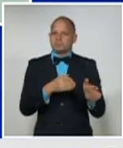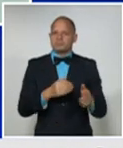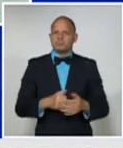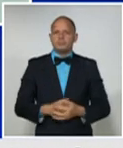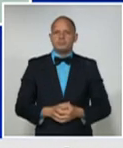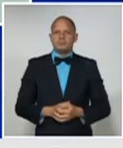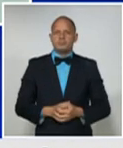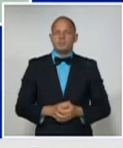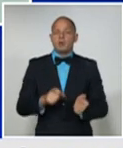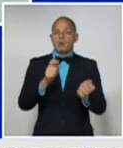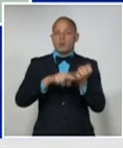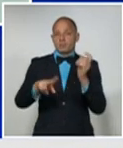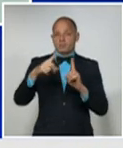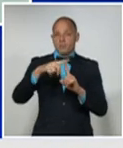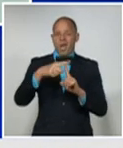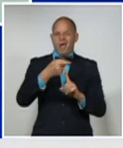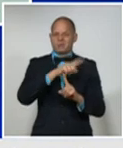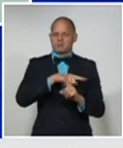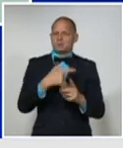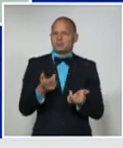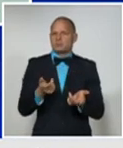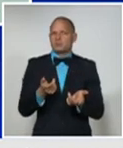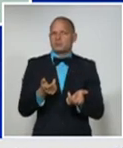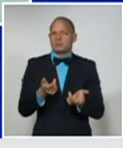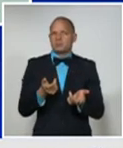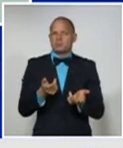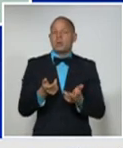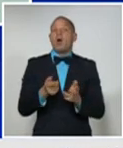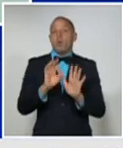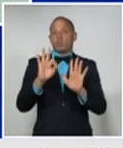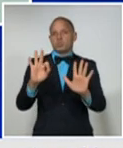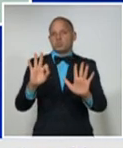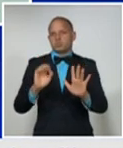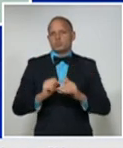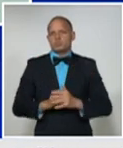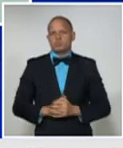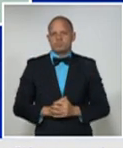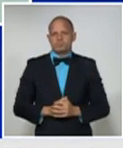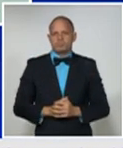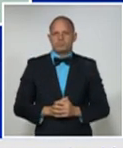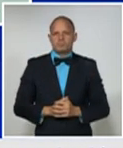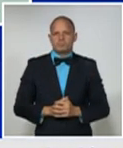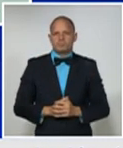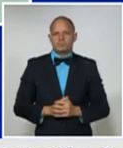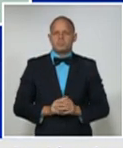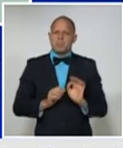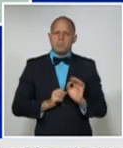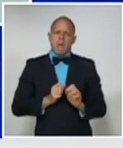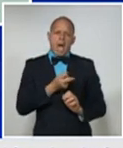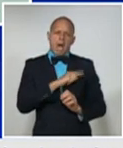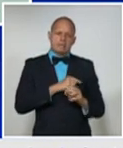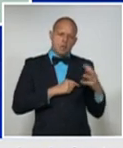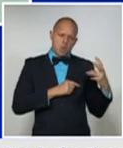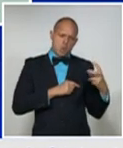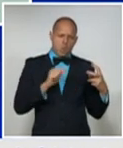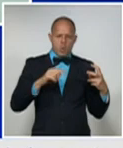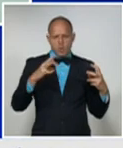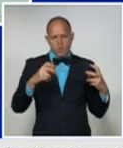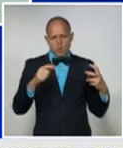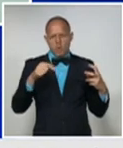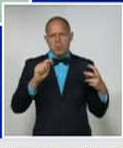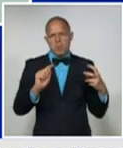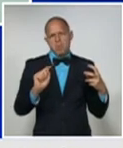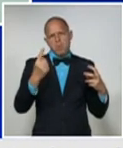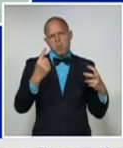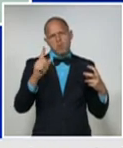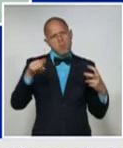Las Tunas confirma 8 casos autóctonos, uno más que la jornada anterior, pero realmente es